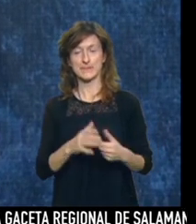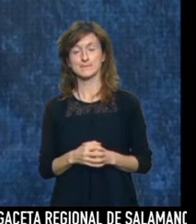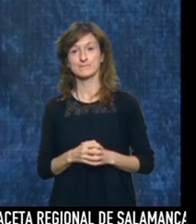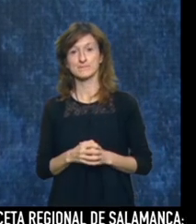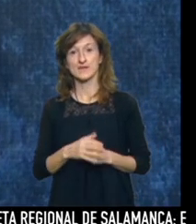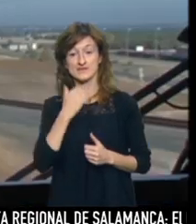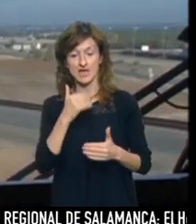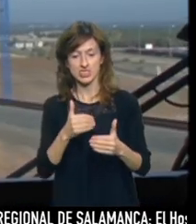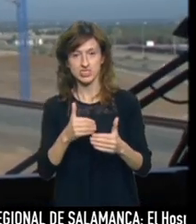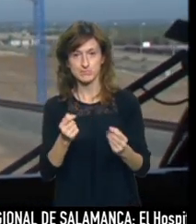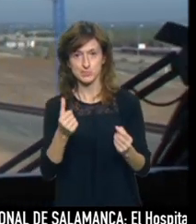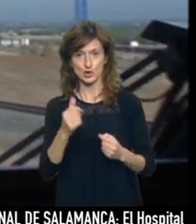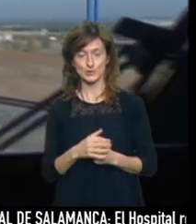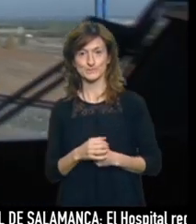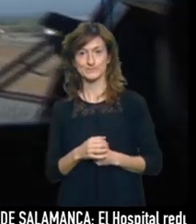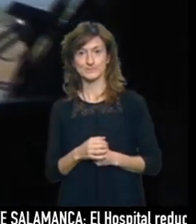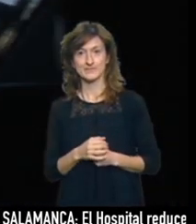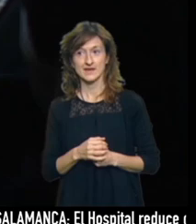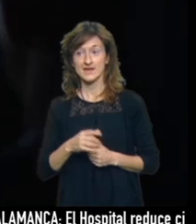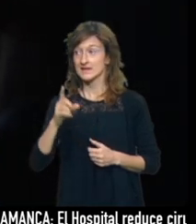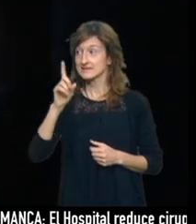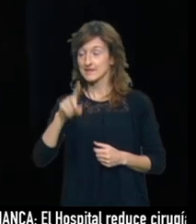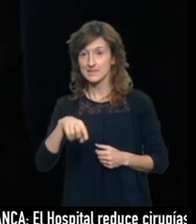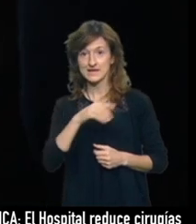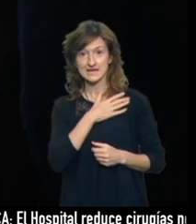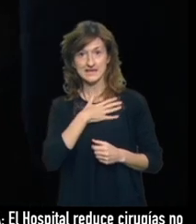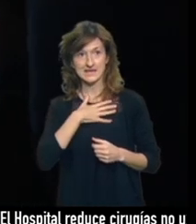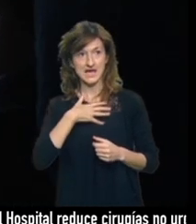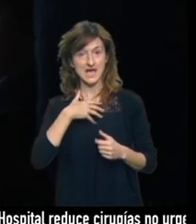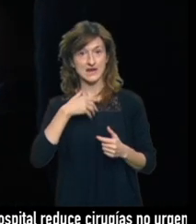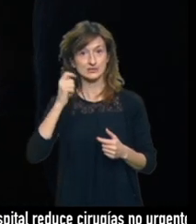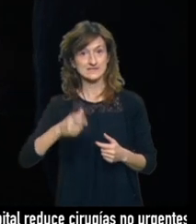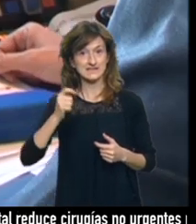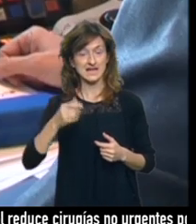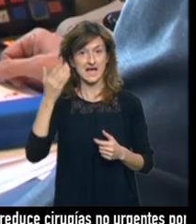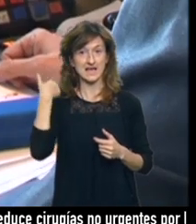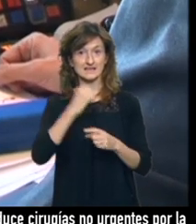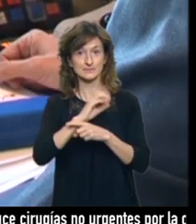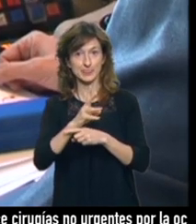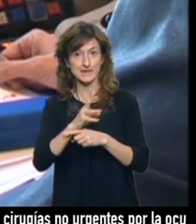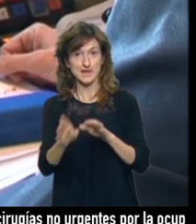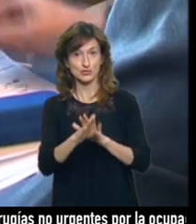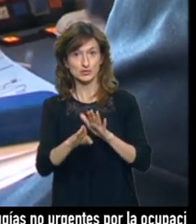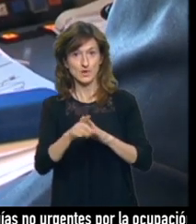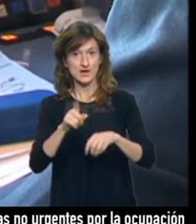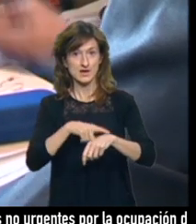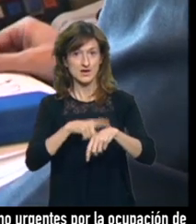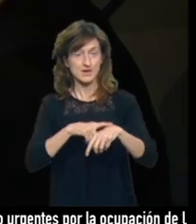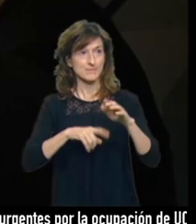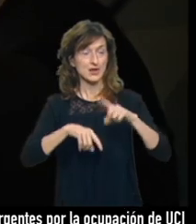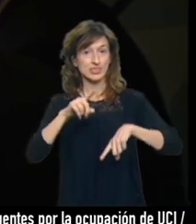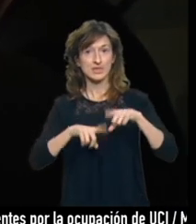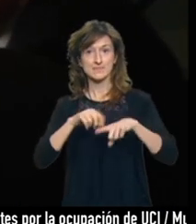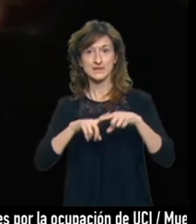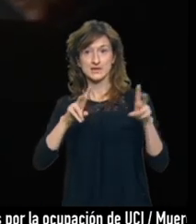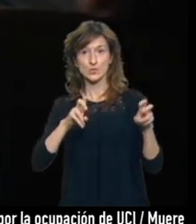queda muy poquito. Otro objetivo, ha dicho, será recuperar las frecuencias de antes de la pandemia, pero según se vayan